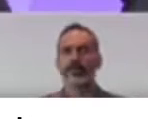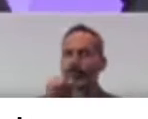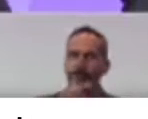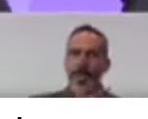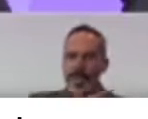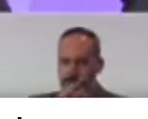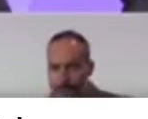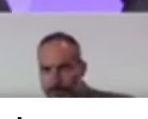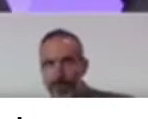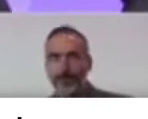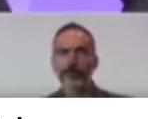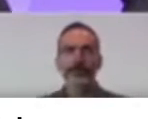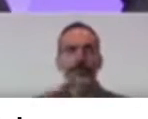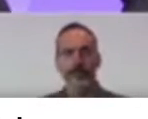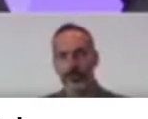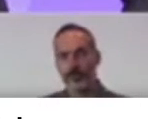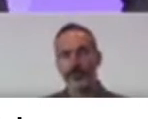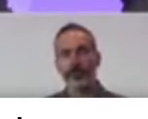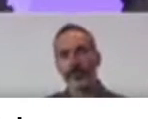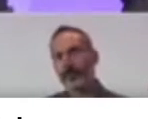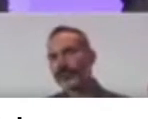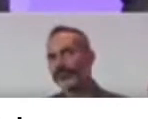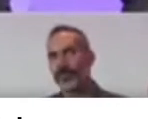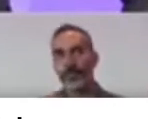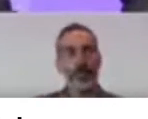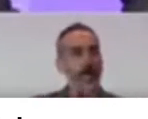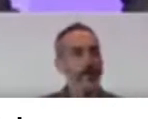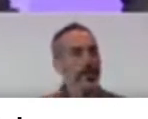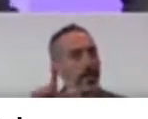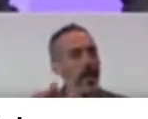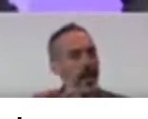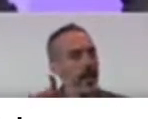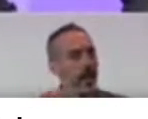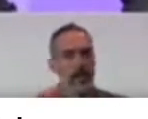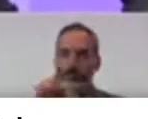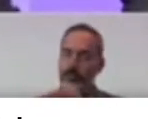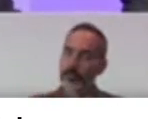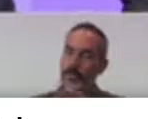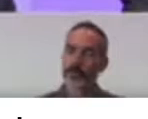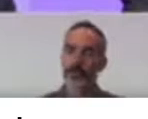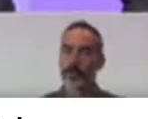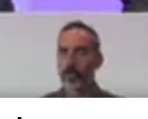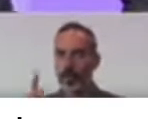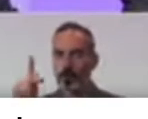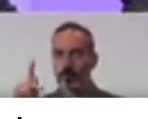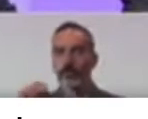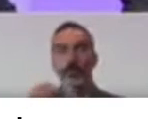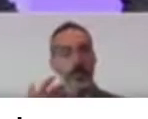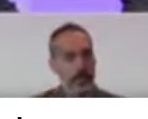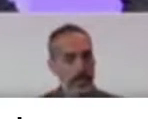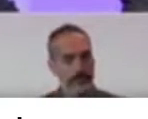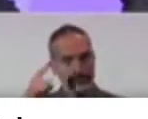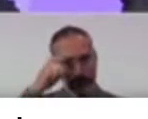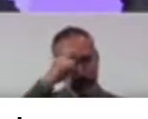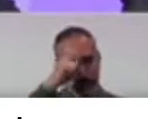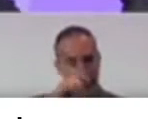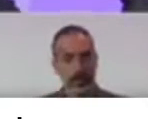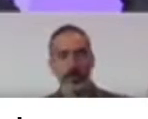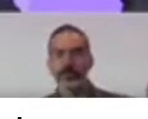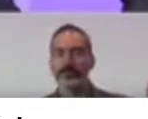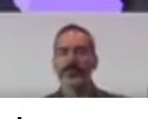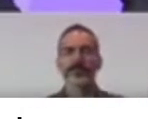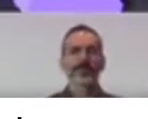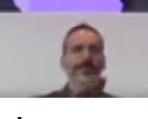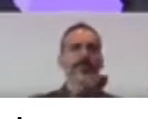a reordenar el centro histórico y sacar el ambulantaje. Y va a ser difícil corregir el rumbo de la ciudad en tan